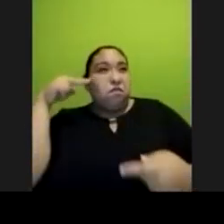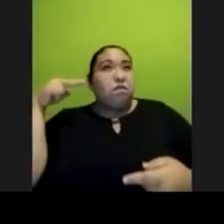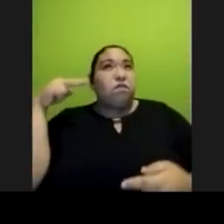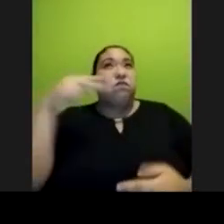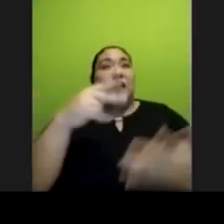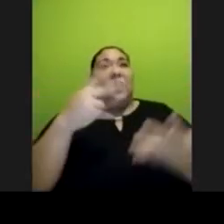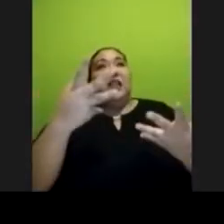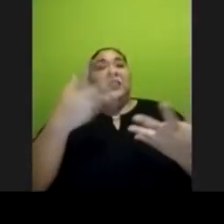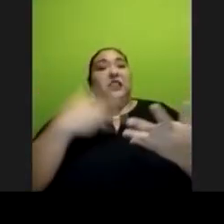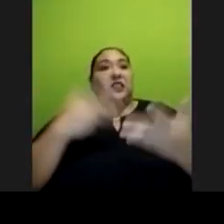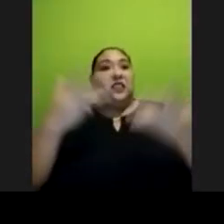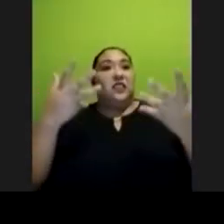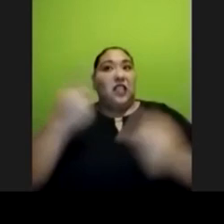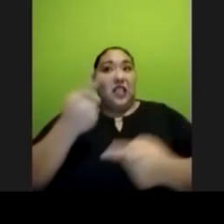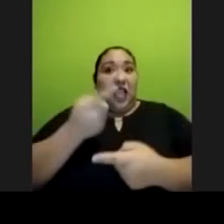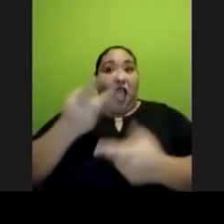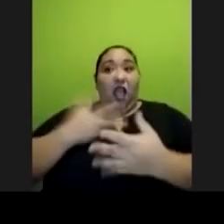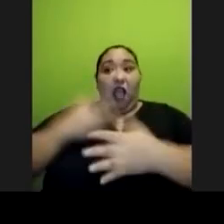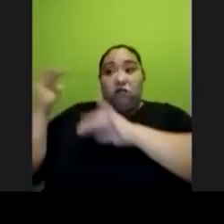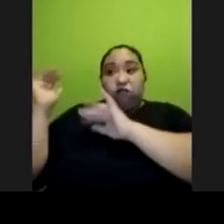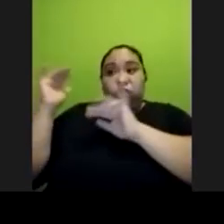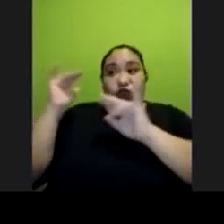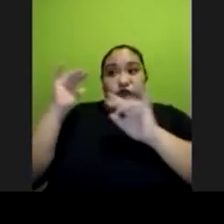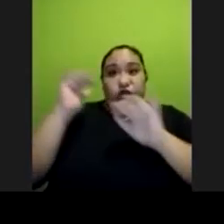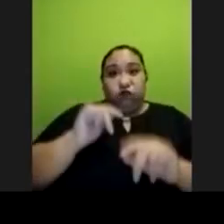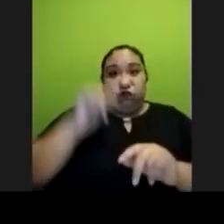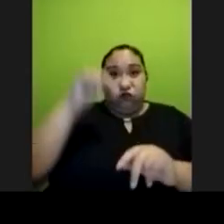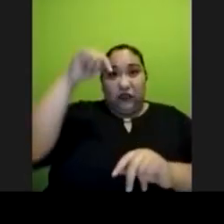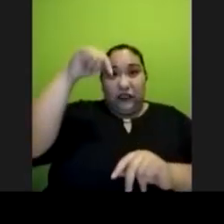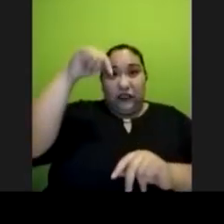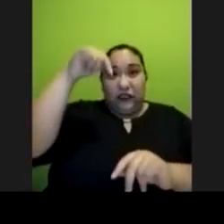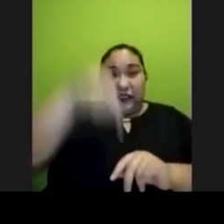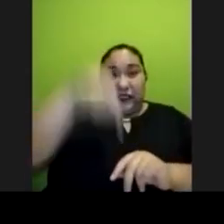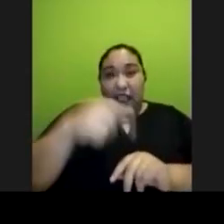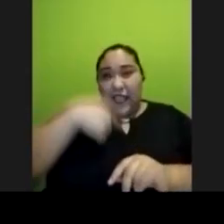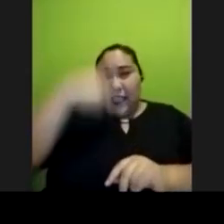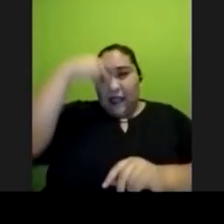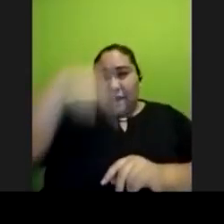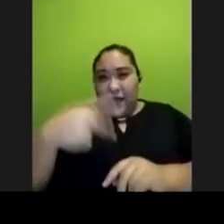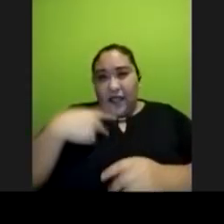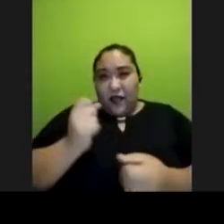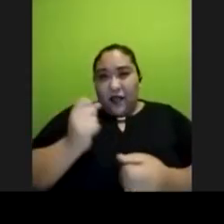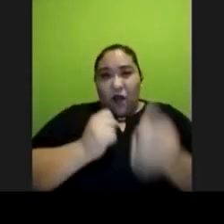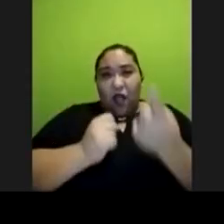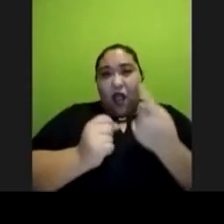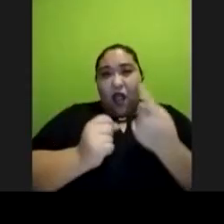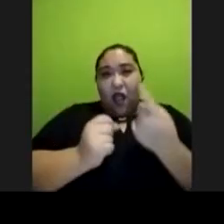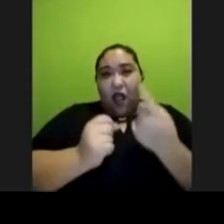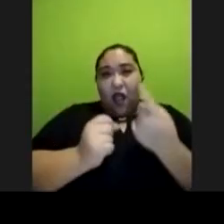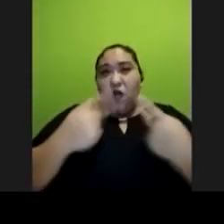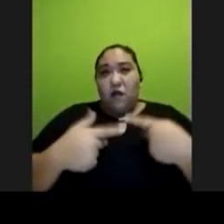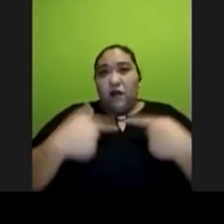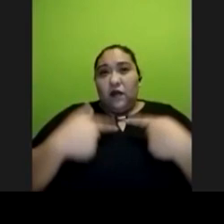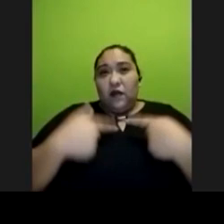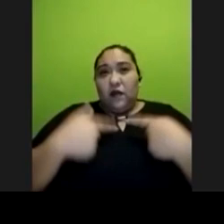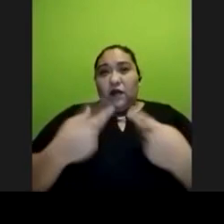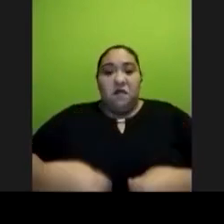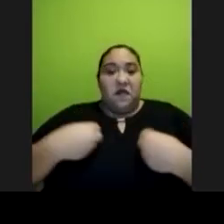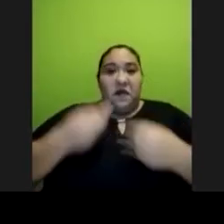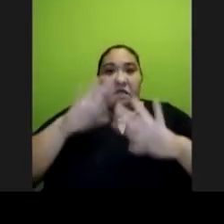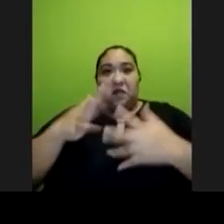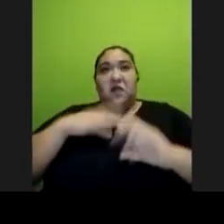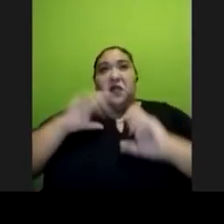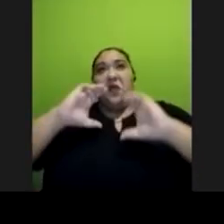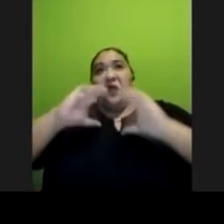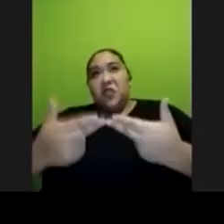últimos meses a solicitar la condición de refugiado, la gran mayoría están en el sur, en Chiapas y Tabasco en particular, y, por